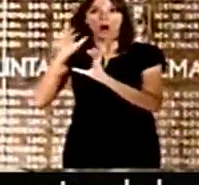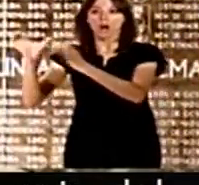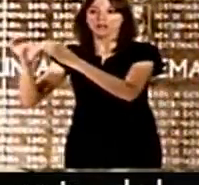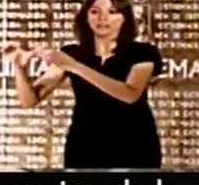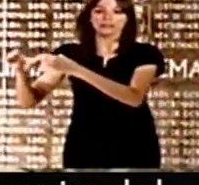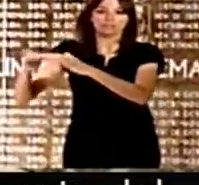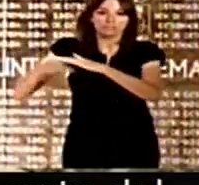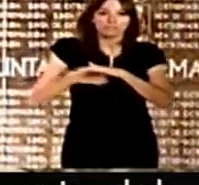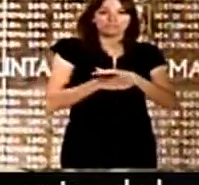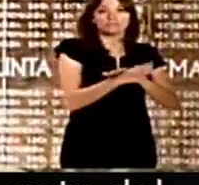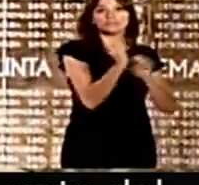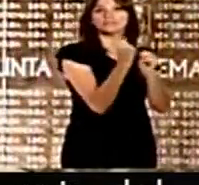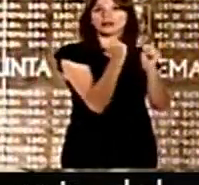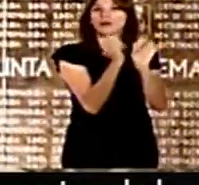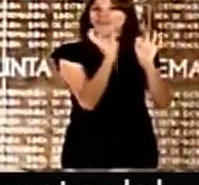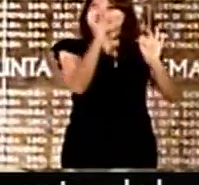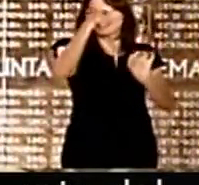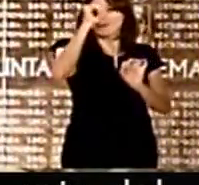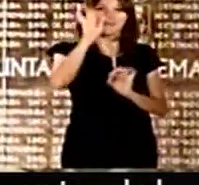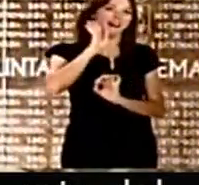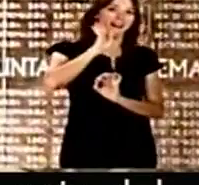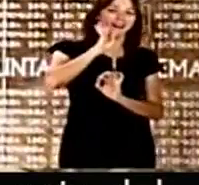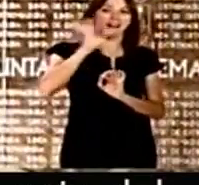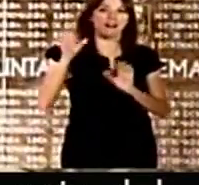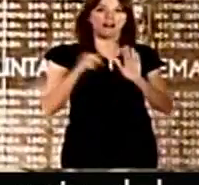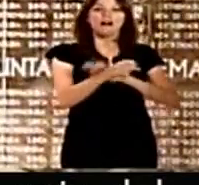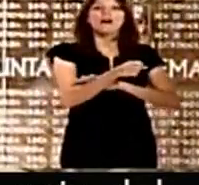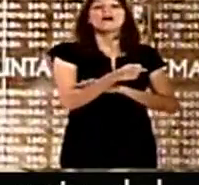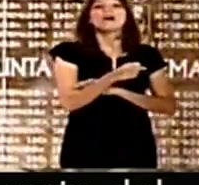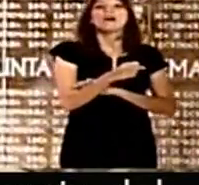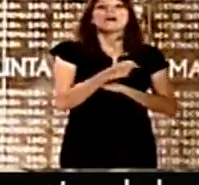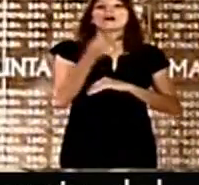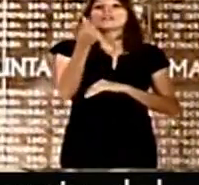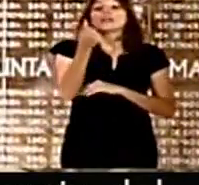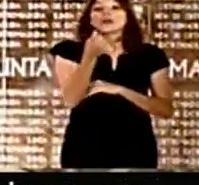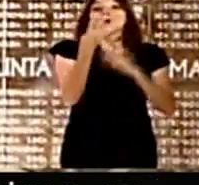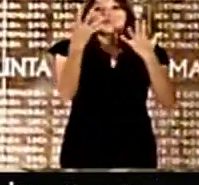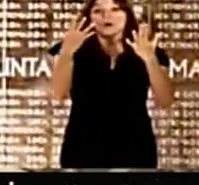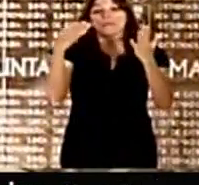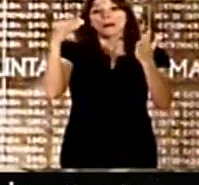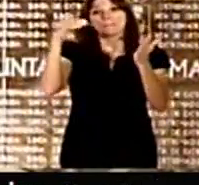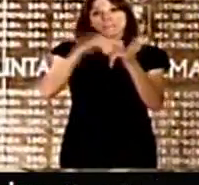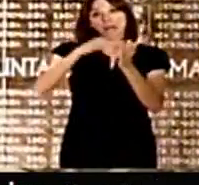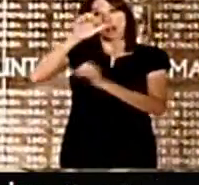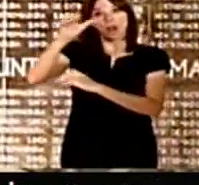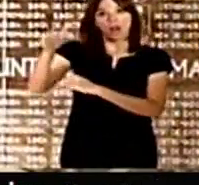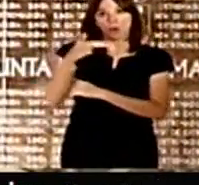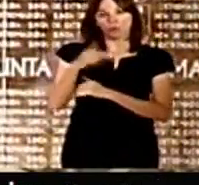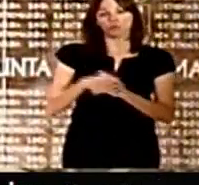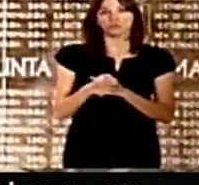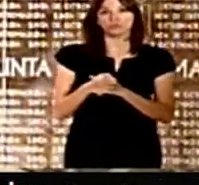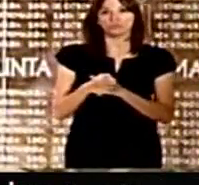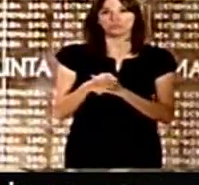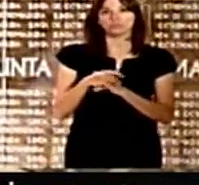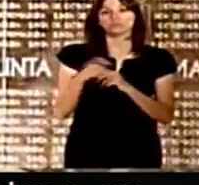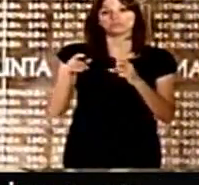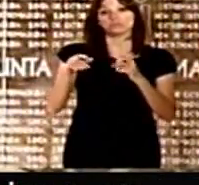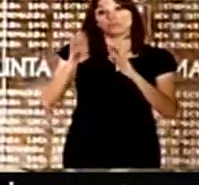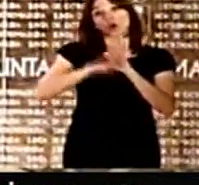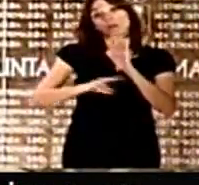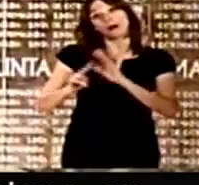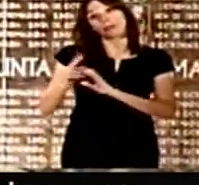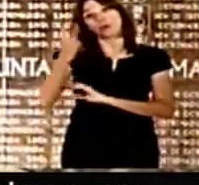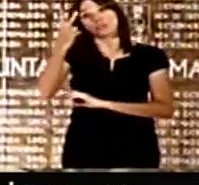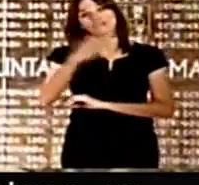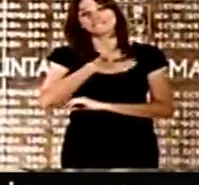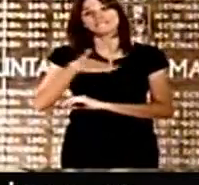más masculinizados es en jornada completa de 9.000 euros la subvención. El programa 2 se trata de transformar los contratos